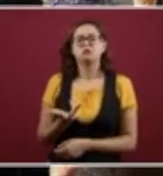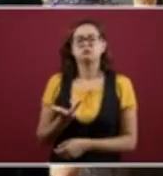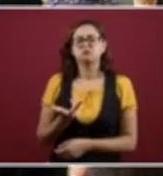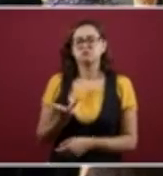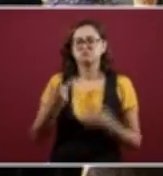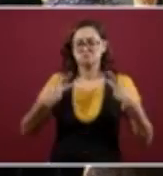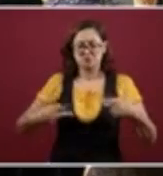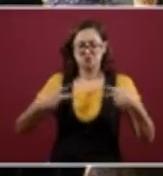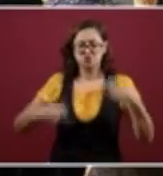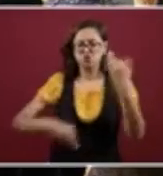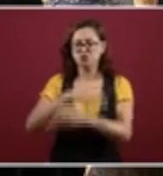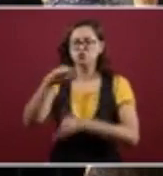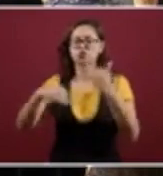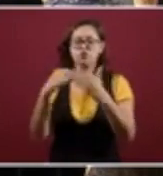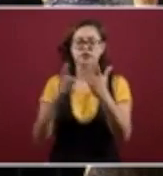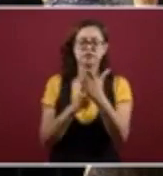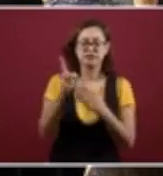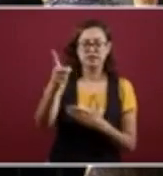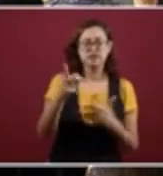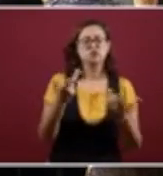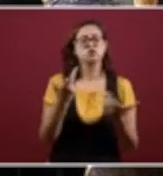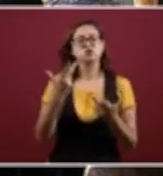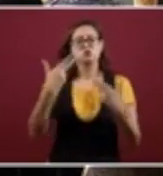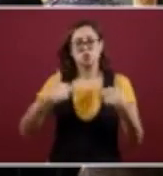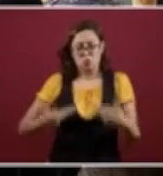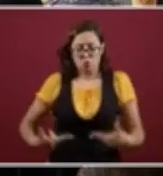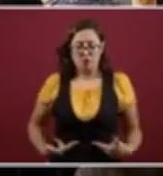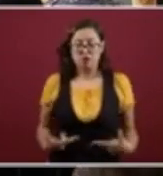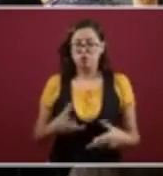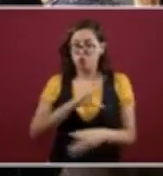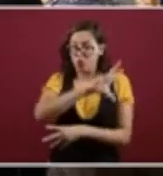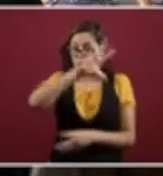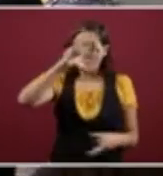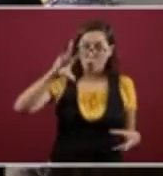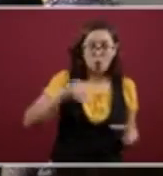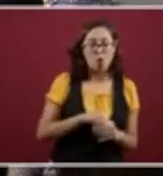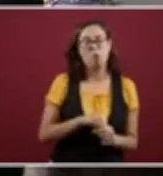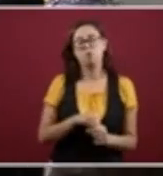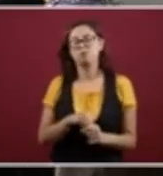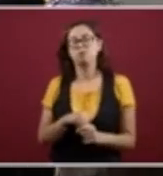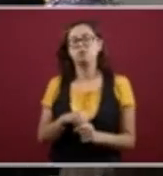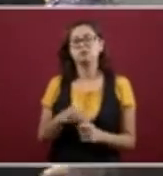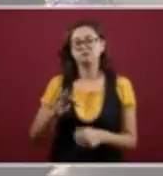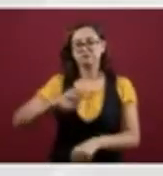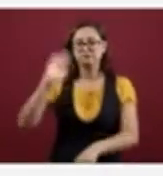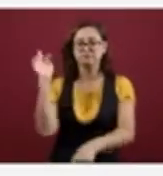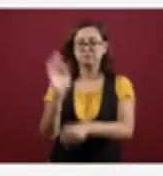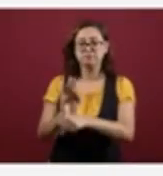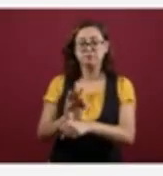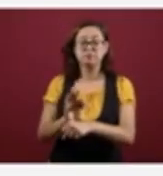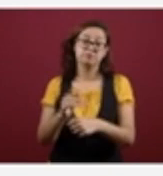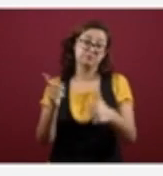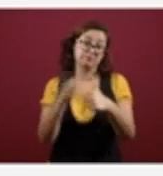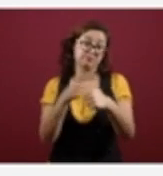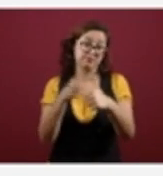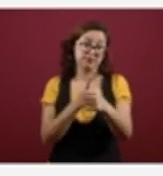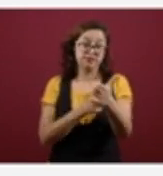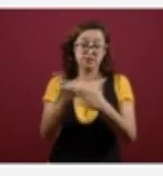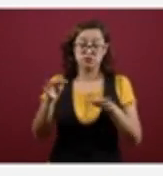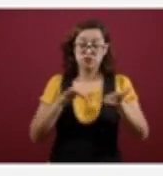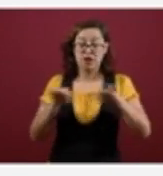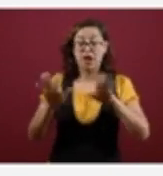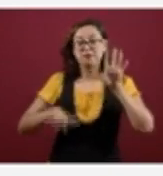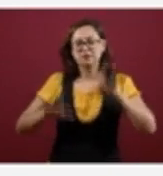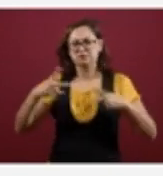de todo tipo, desde luego los derechos laborales. Lo primero que perdían quienes denunciaban corrupción en este país era su empleo. Hoy se